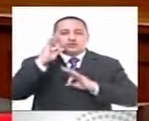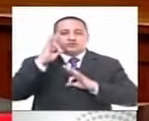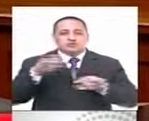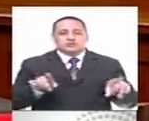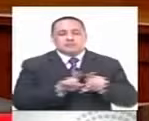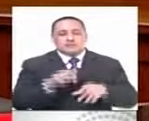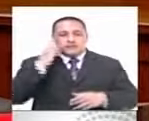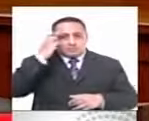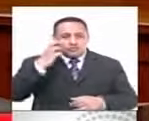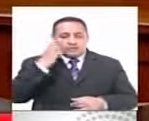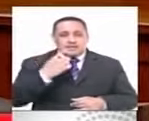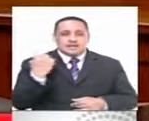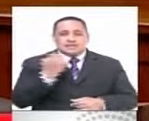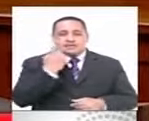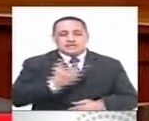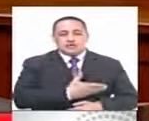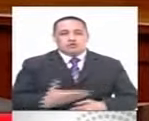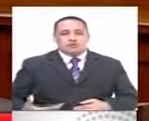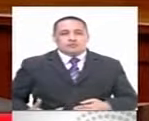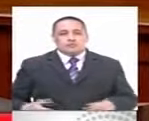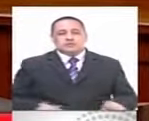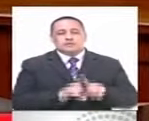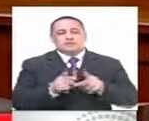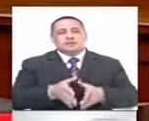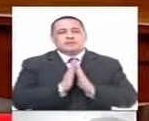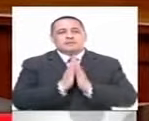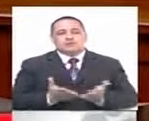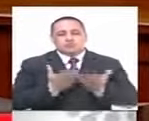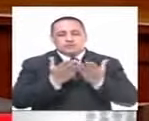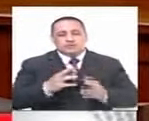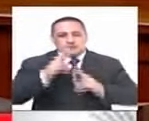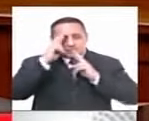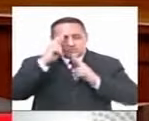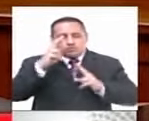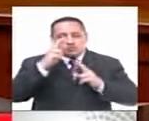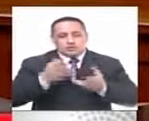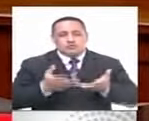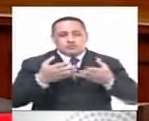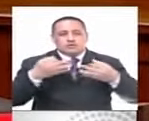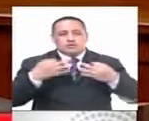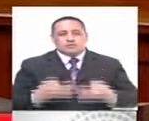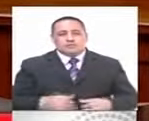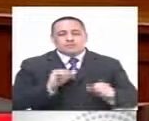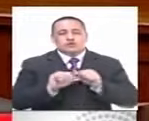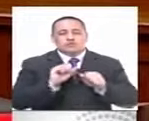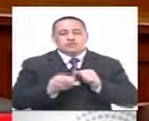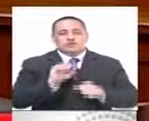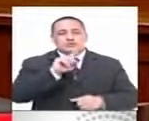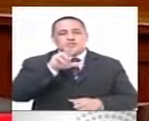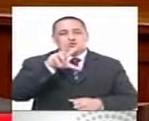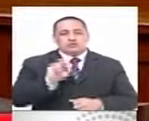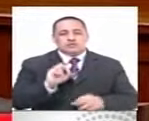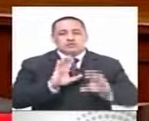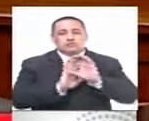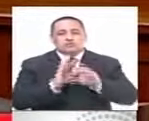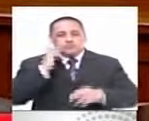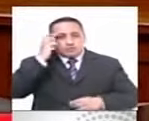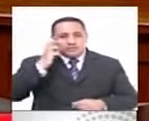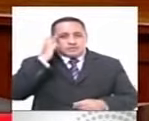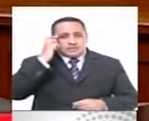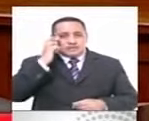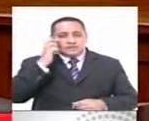la política general del gobierno y solicito respetuosamente y conforme al artículo 130 de nuestra